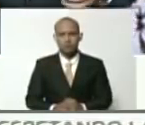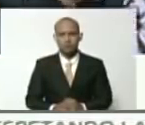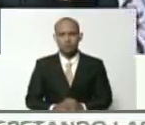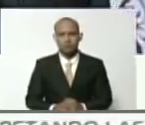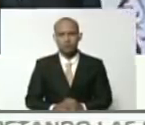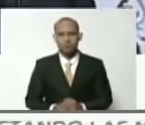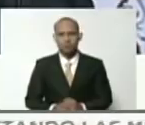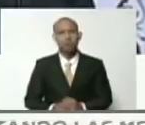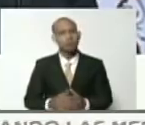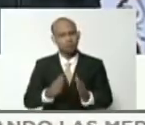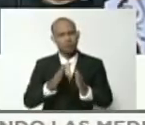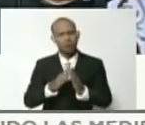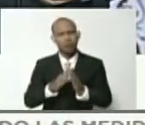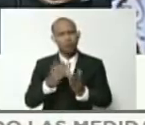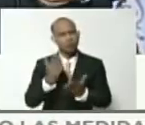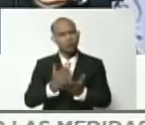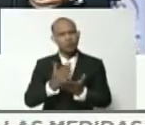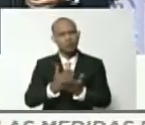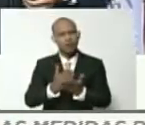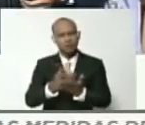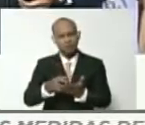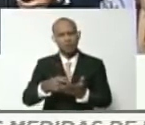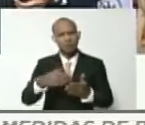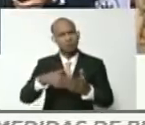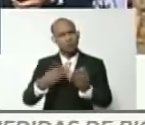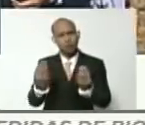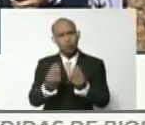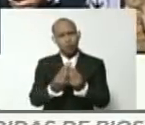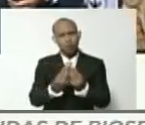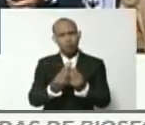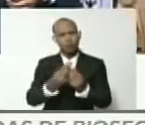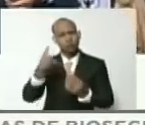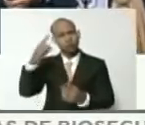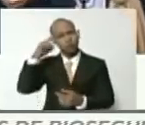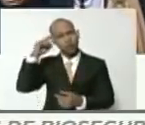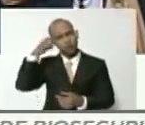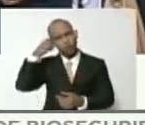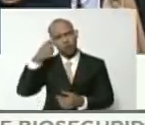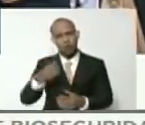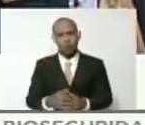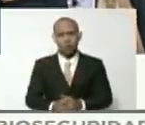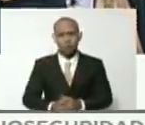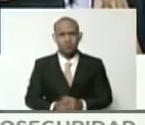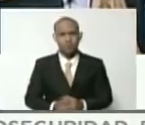Y que lo lleve como un grato recuerdo. Igualmente,